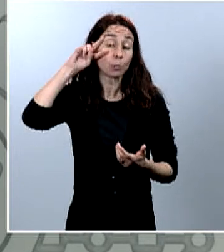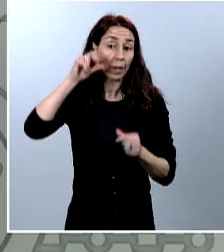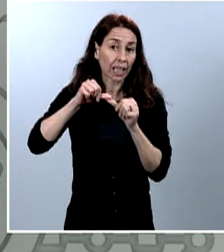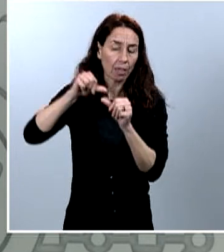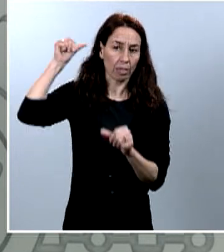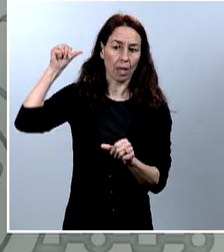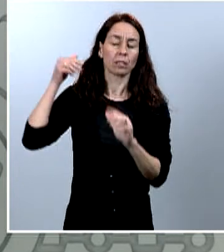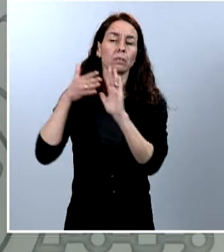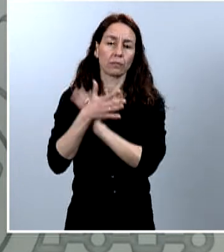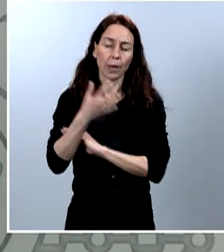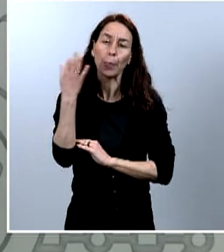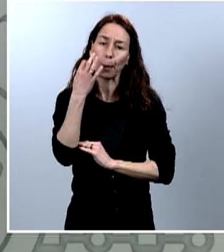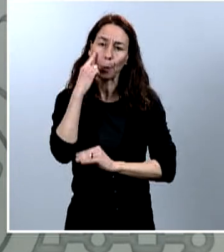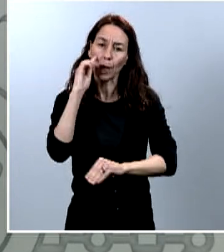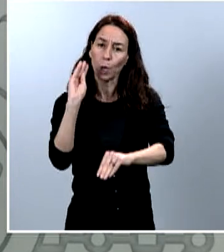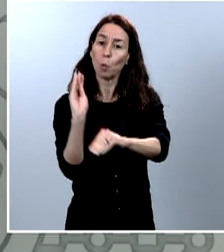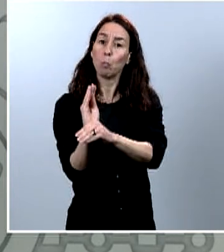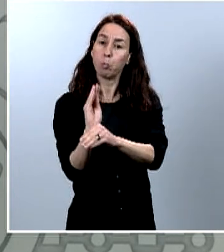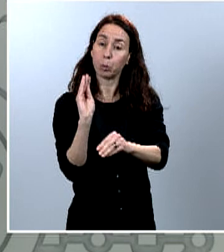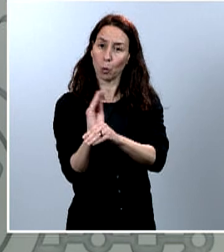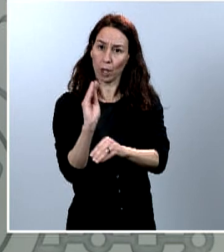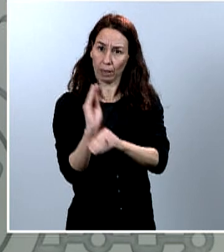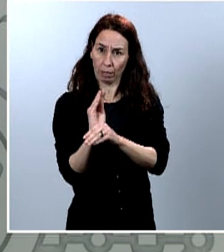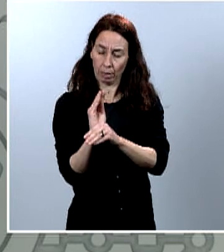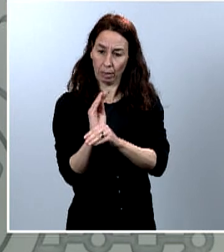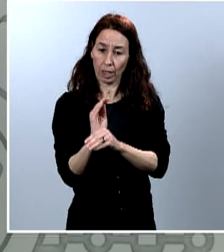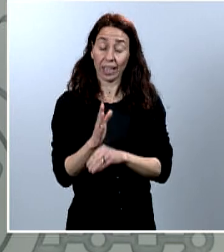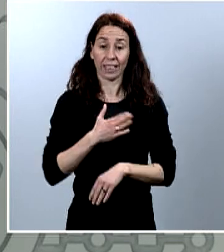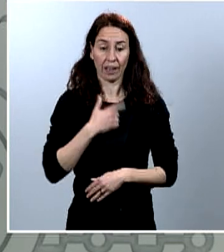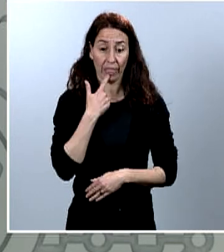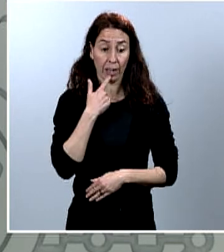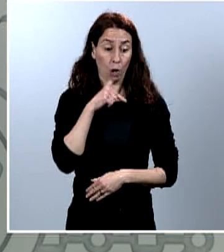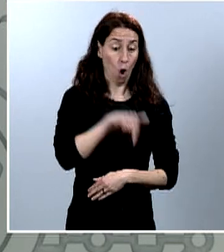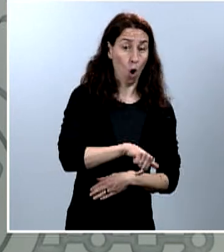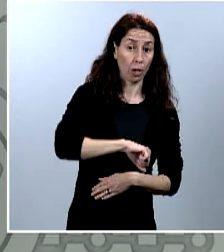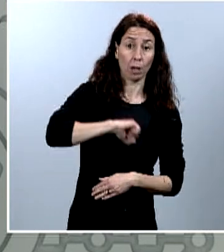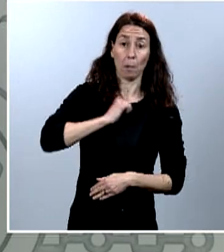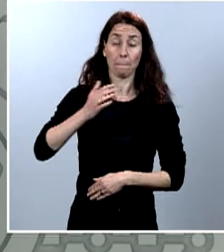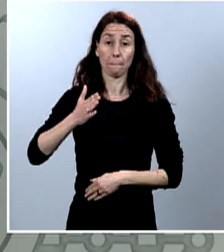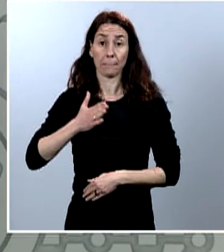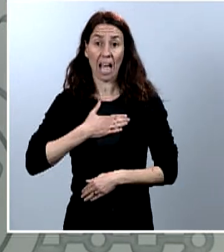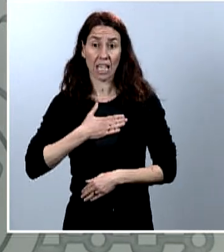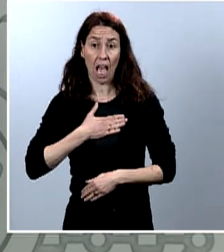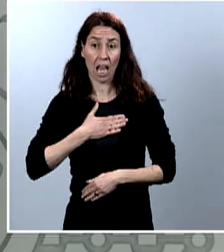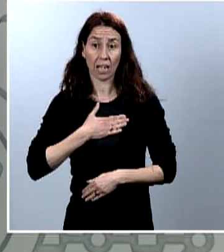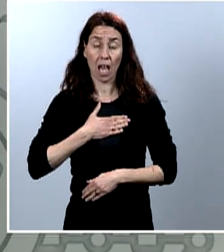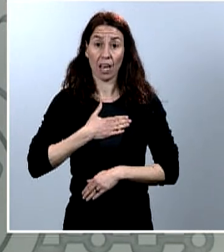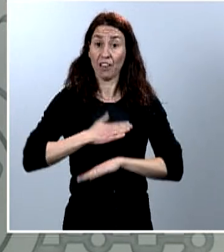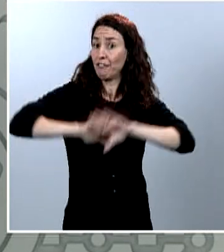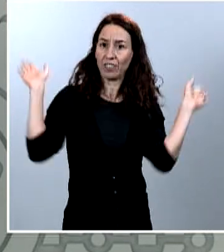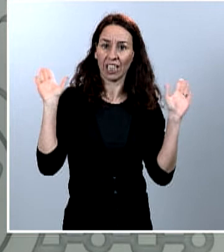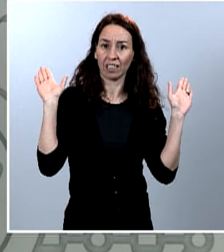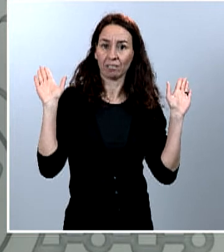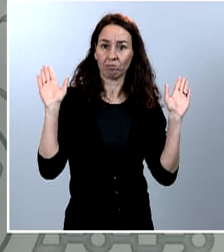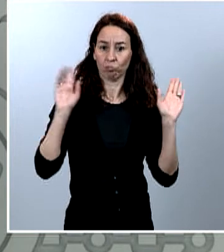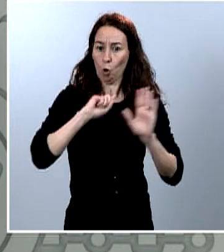saben que lo que no se puede es abrir de un día para otro o eliminar de un día para otro todas las medidas de control